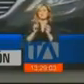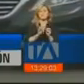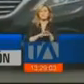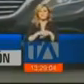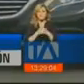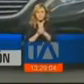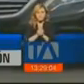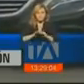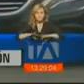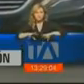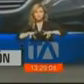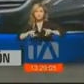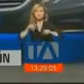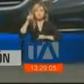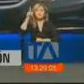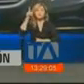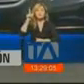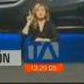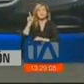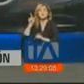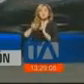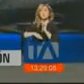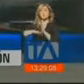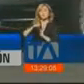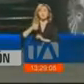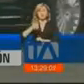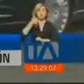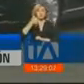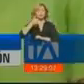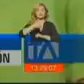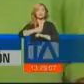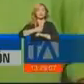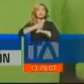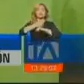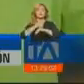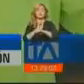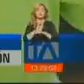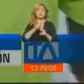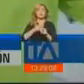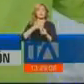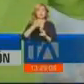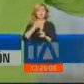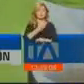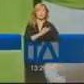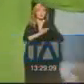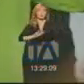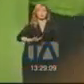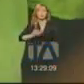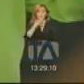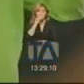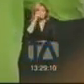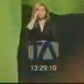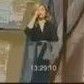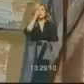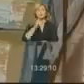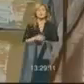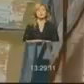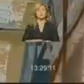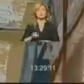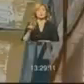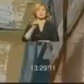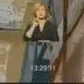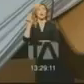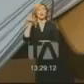criminal por la fiscal, es a su vez quien fue la máxima autoridad del país, el expresidente Rafael Correa. Ella presentó